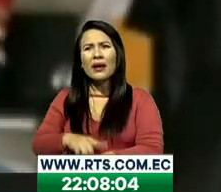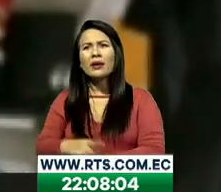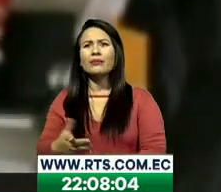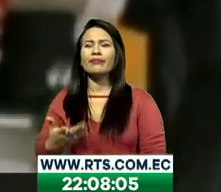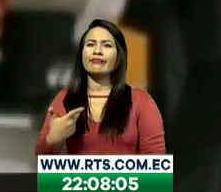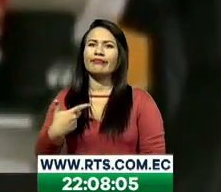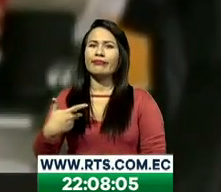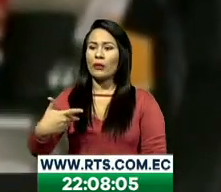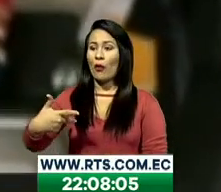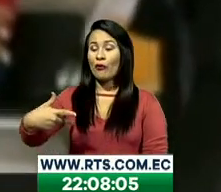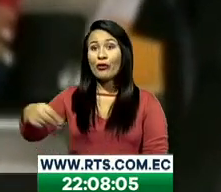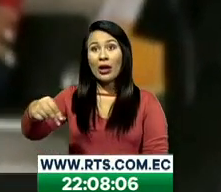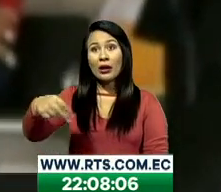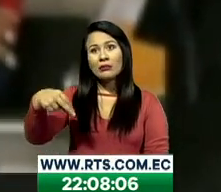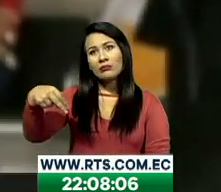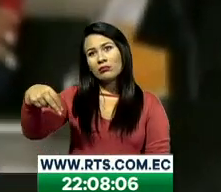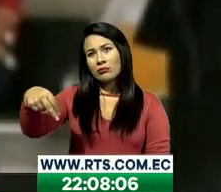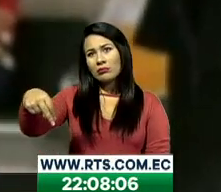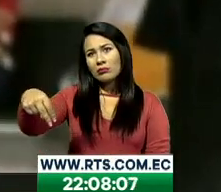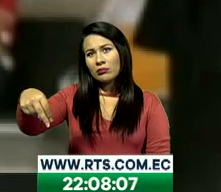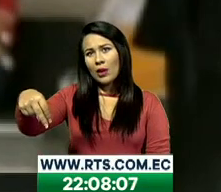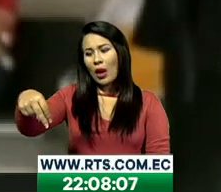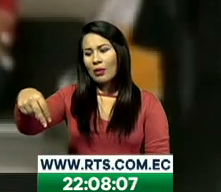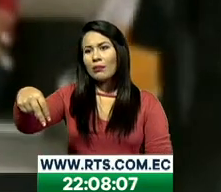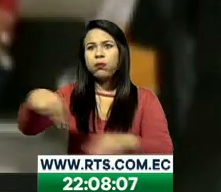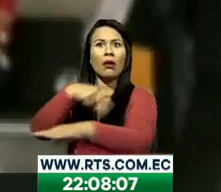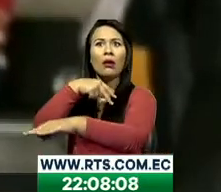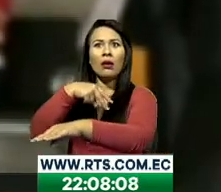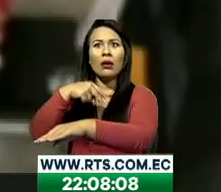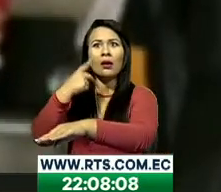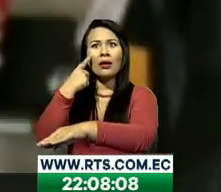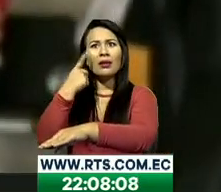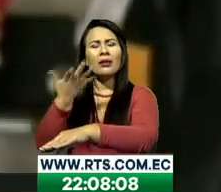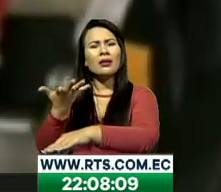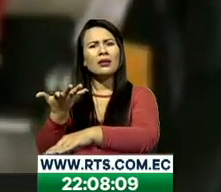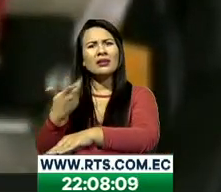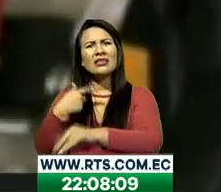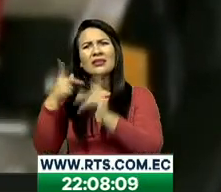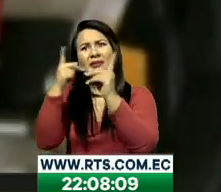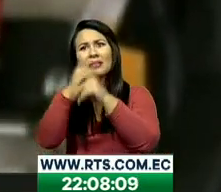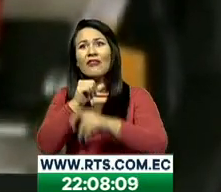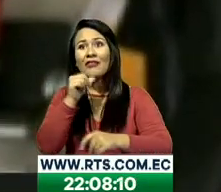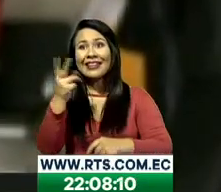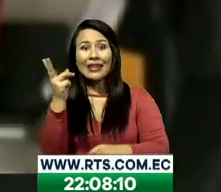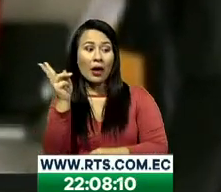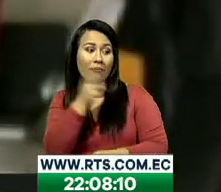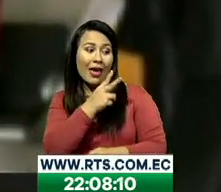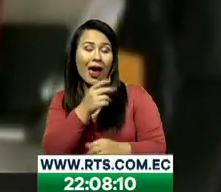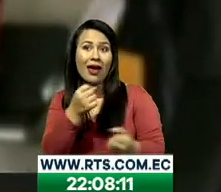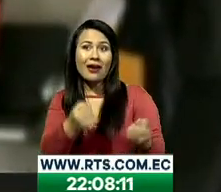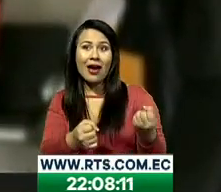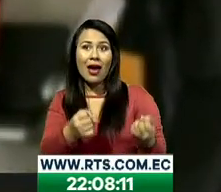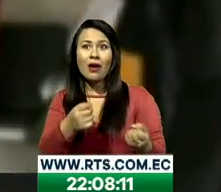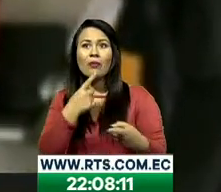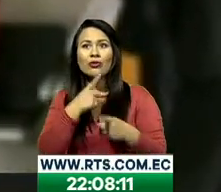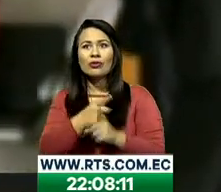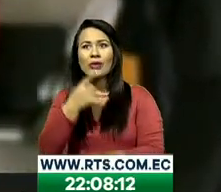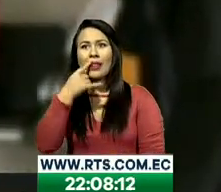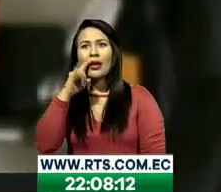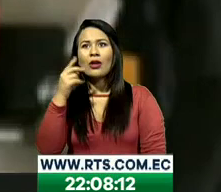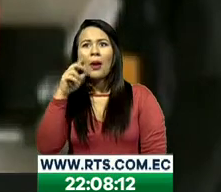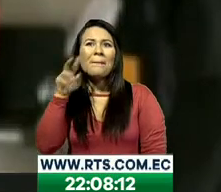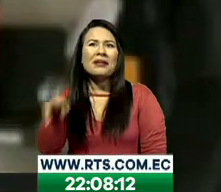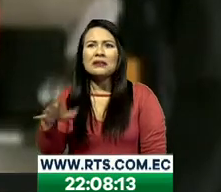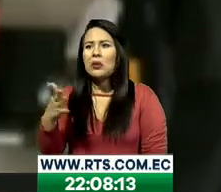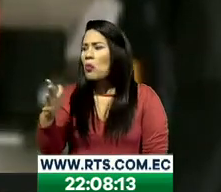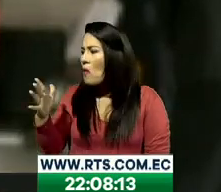Metrovía, la alimentadora, que va al sur. Y eso como que no le dejó ver al otro carro que venía atrás. Entonces el niño se confió y